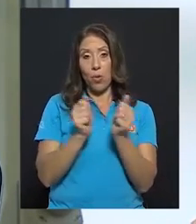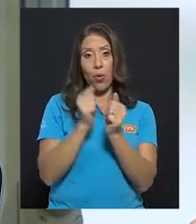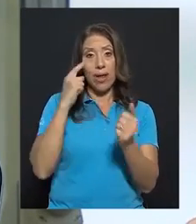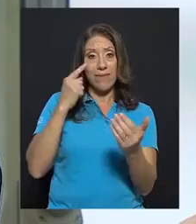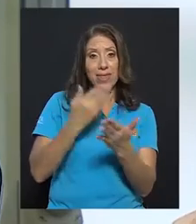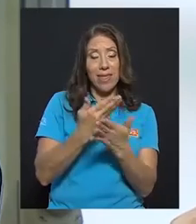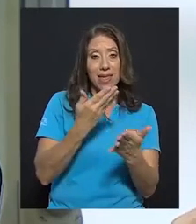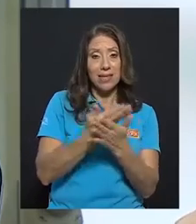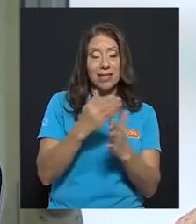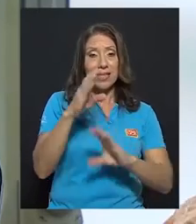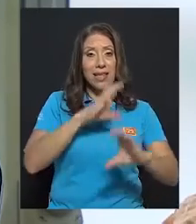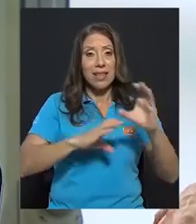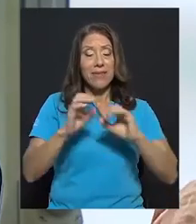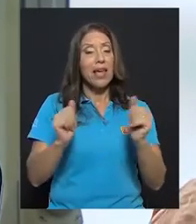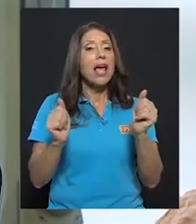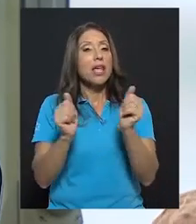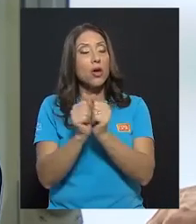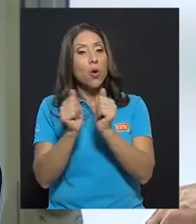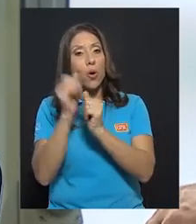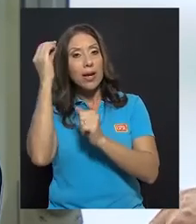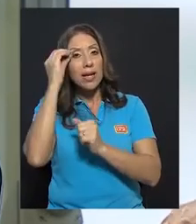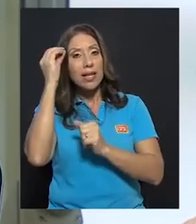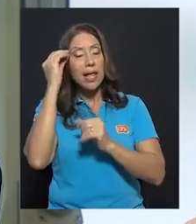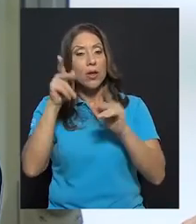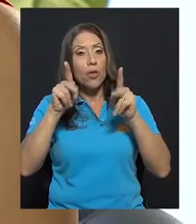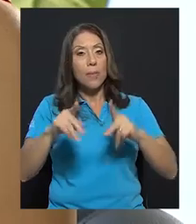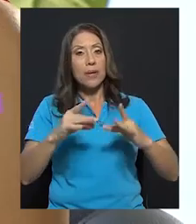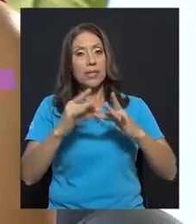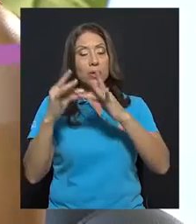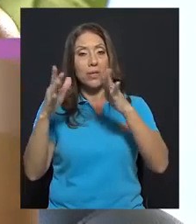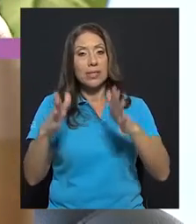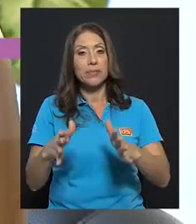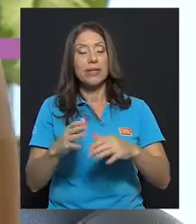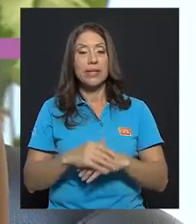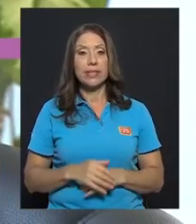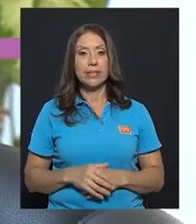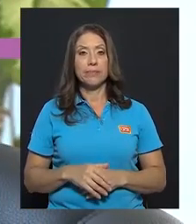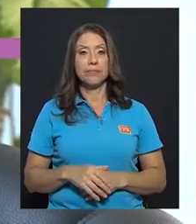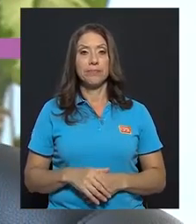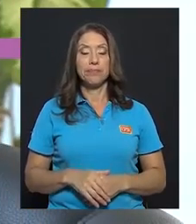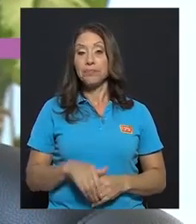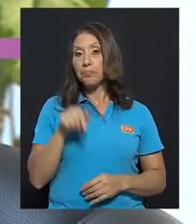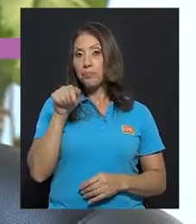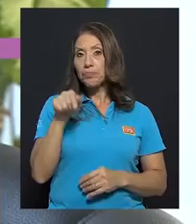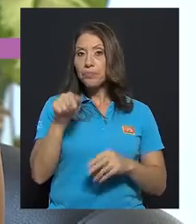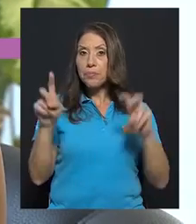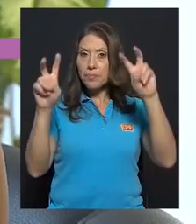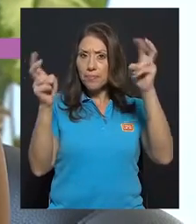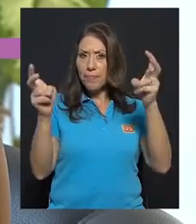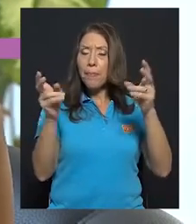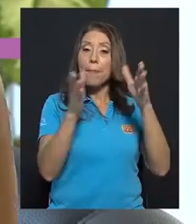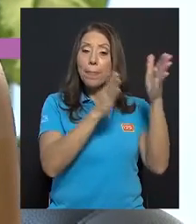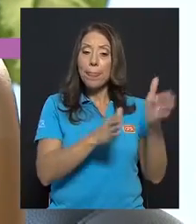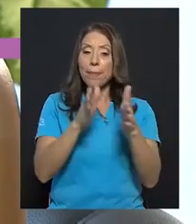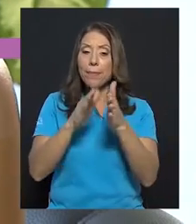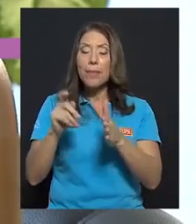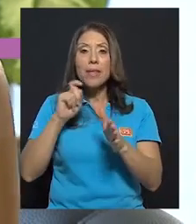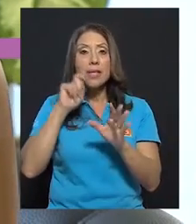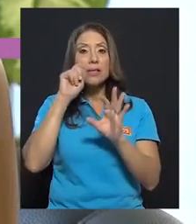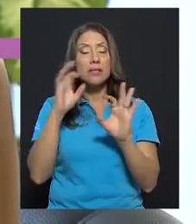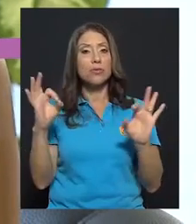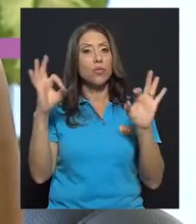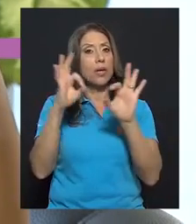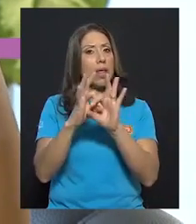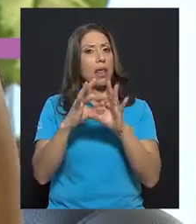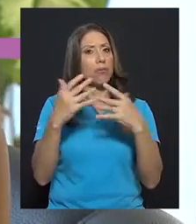la evidencia científica y con el criterio de especialista. Uh-huh. A ver, Adriana, este tema de los planes de sexualidad ha sido un tema